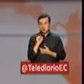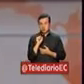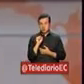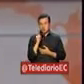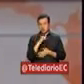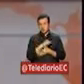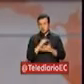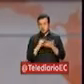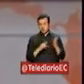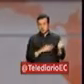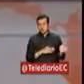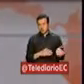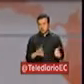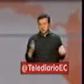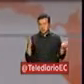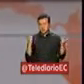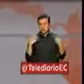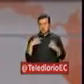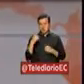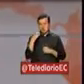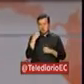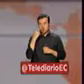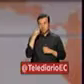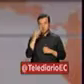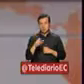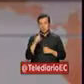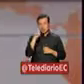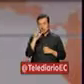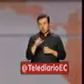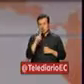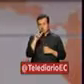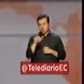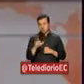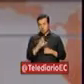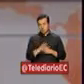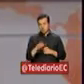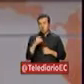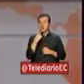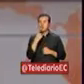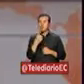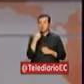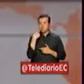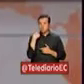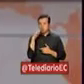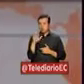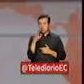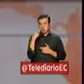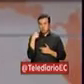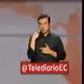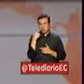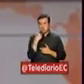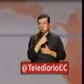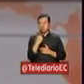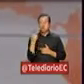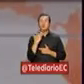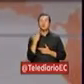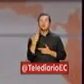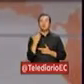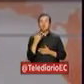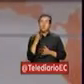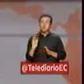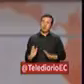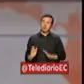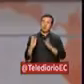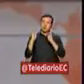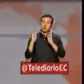línea de sucesión que corresponde, y donde una persona que dice que le corresponde el doctorado toma un edificio